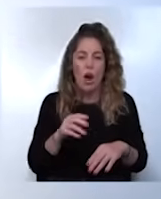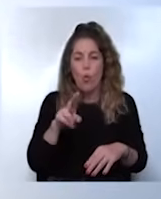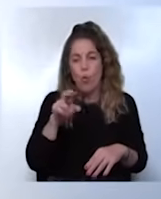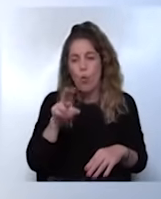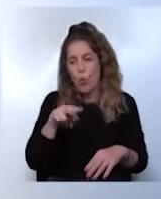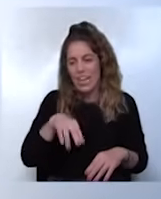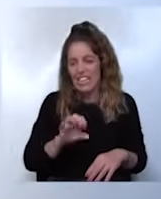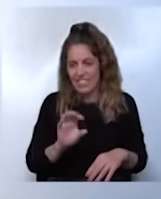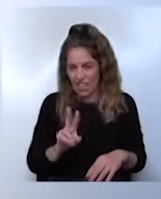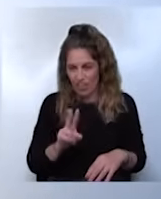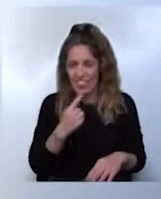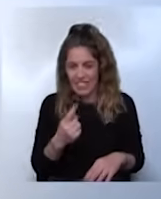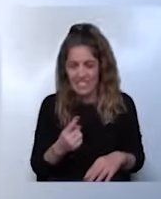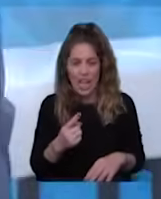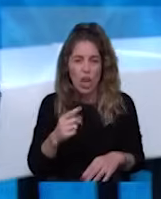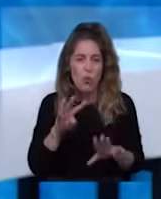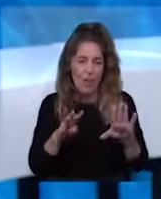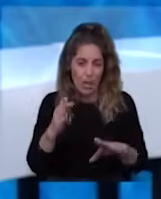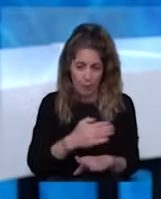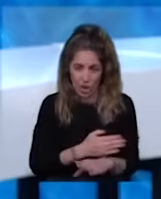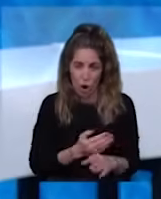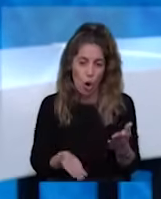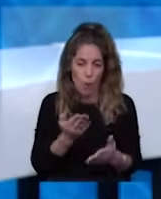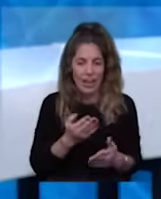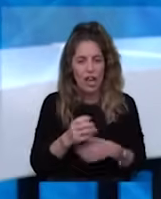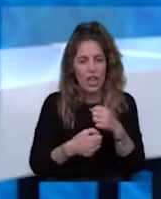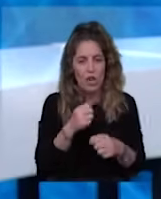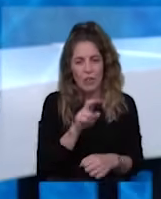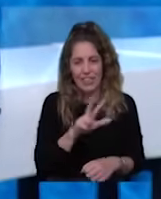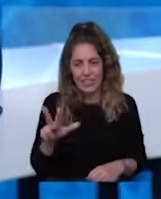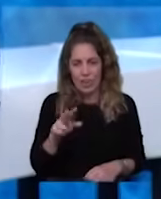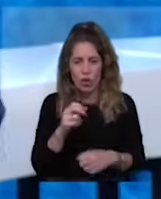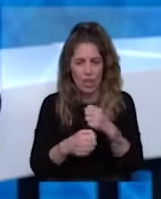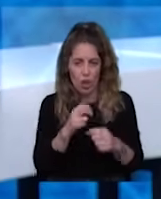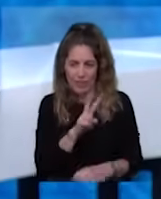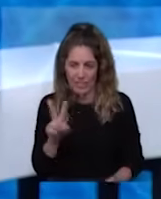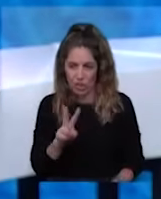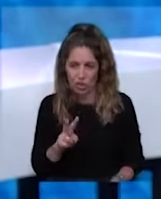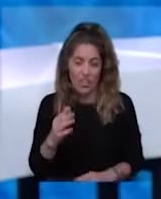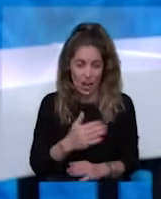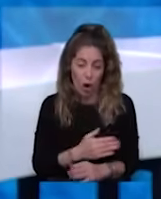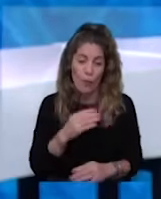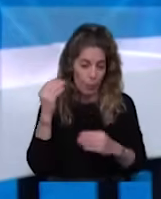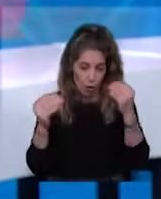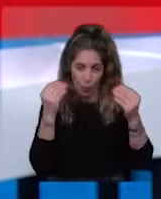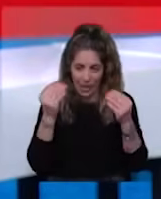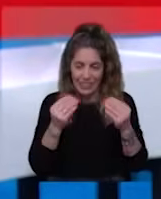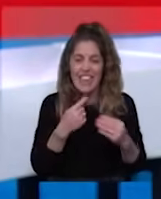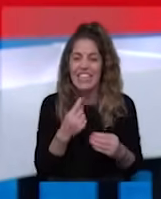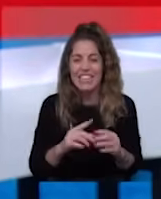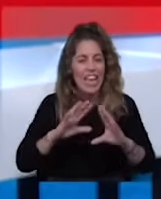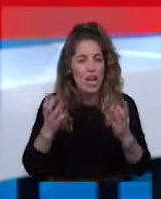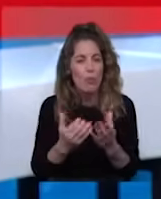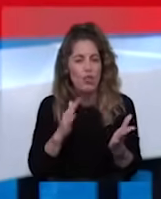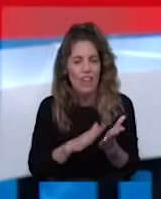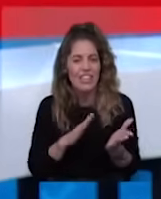comparando el 2023 con el 2022 se bajó Pero sigue siendo imagino preocupante y dijiste ahí al pasar en el mundo hay evidencia de